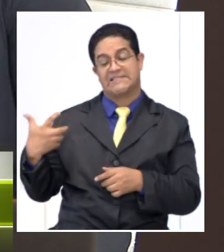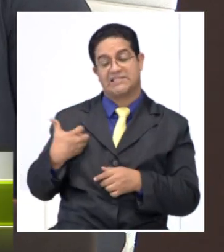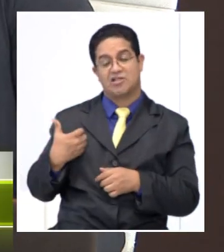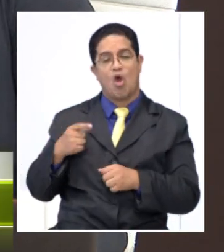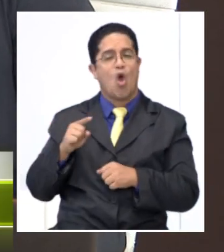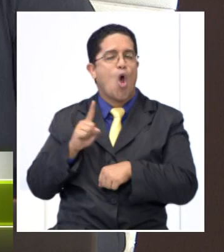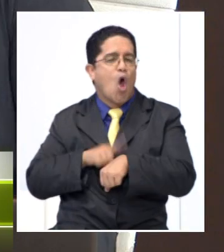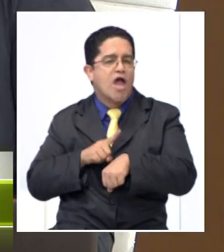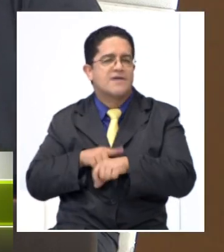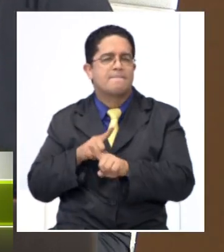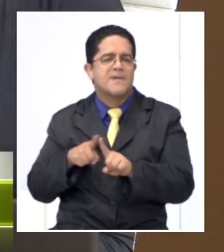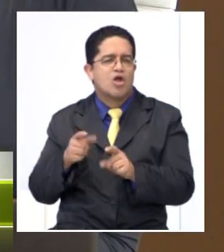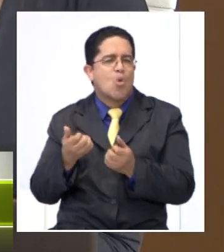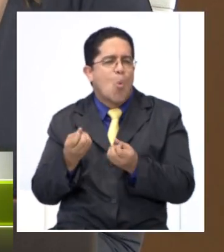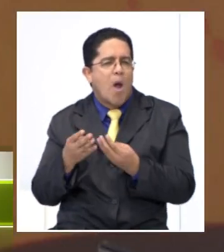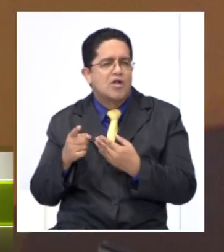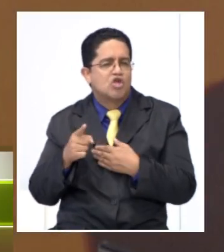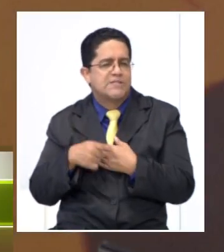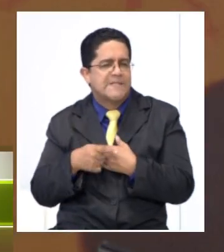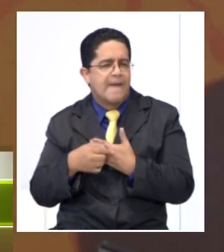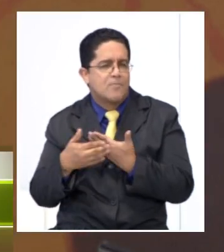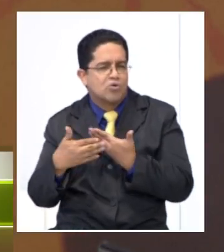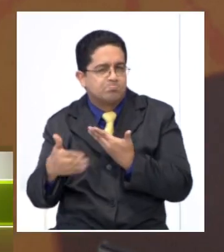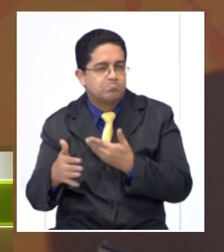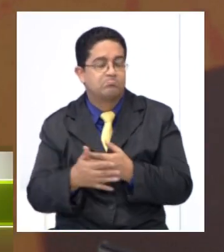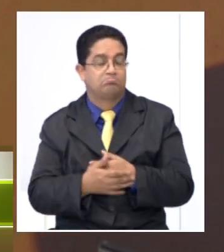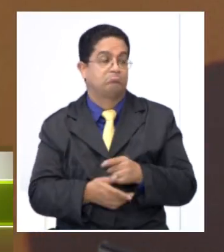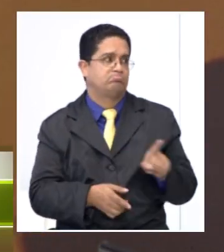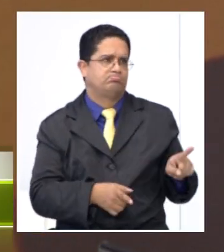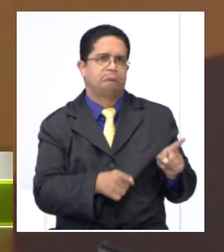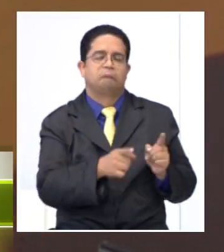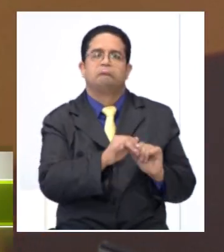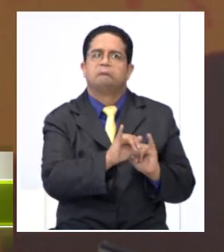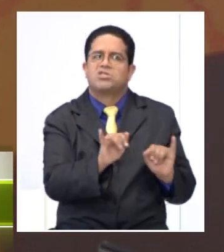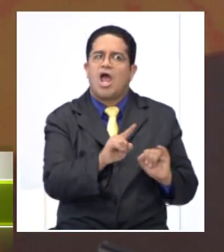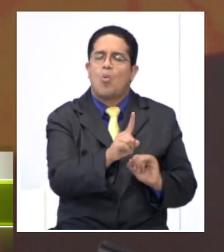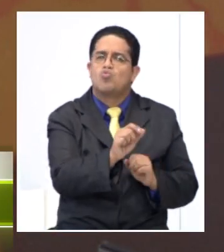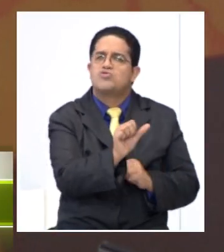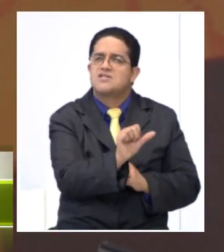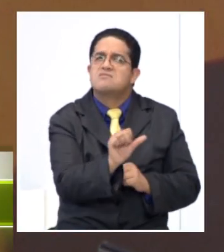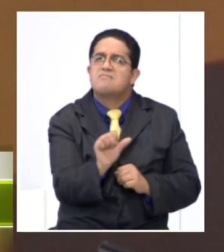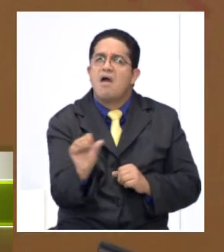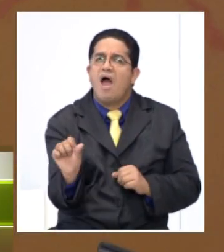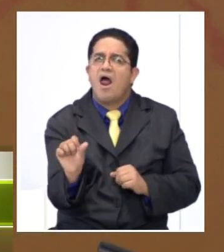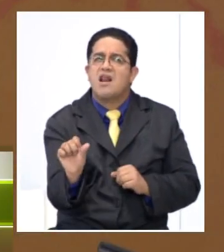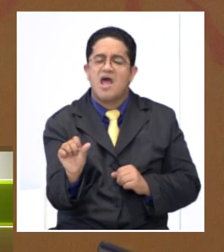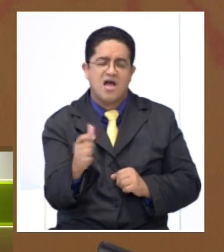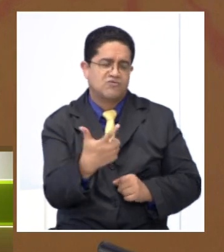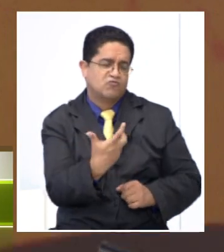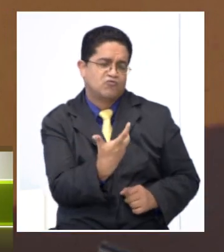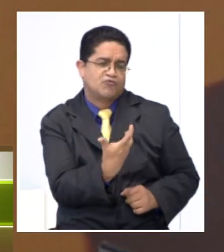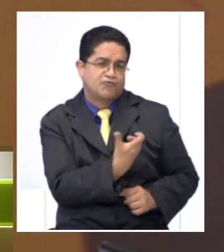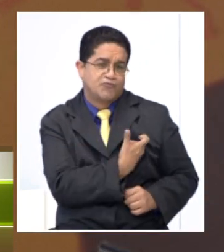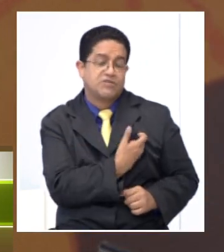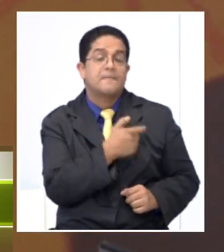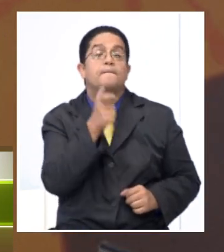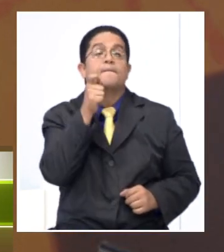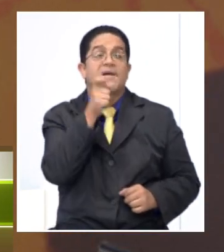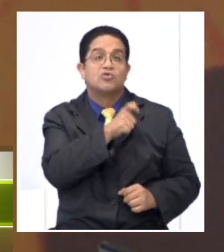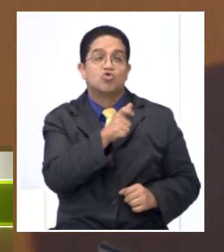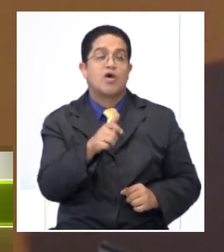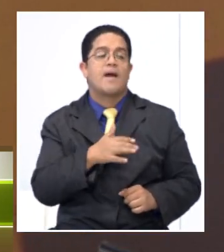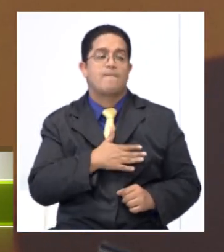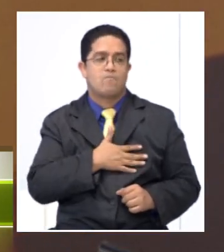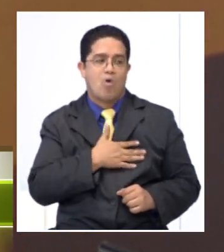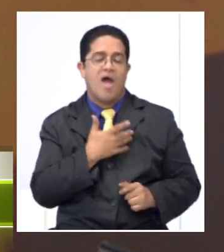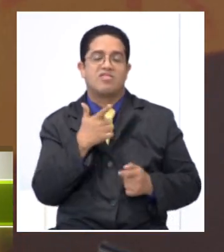tiempo lo voy a ver? Bueno, ya a la semana de haberse aplicado la toxina botulínica o el Botox a nivel de las axilas, el paciente puede